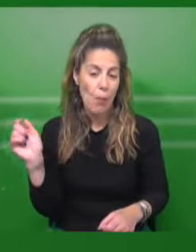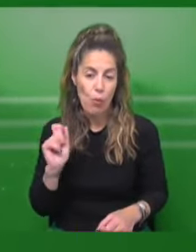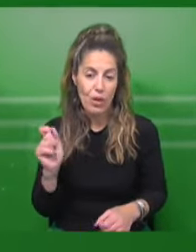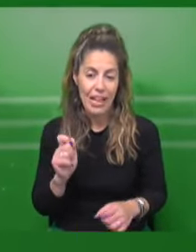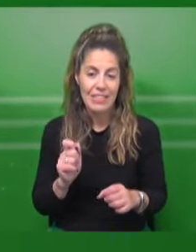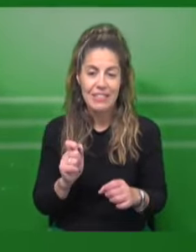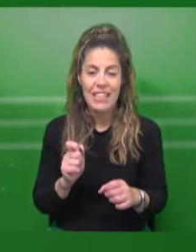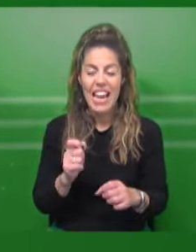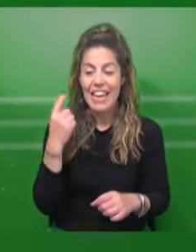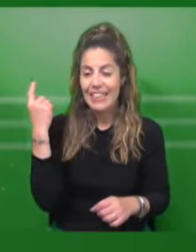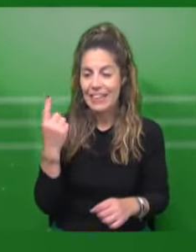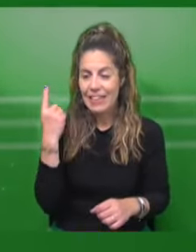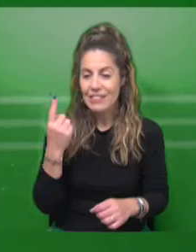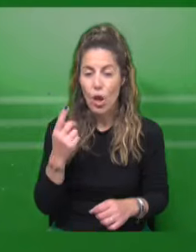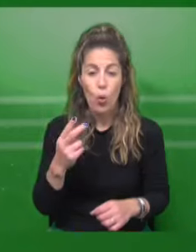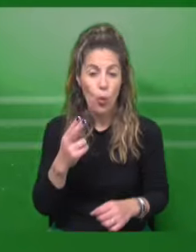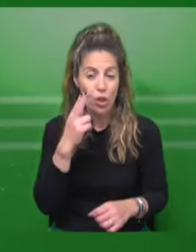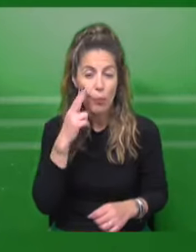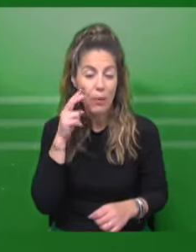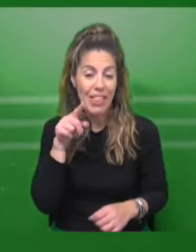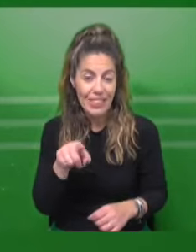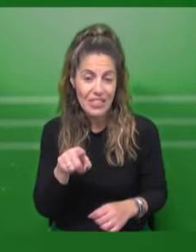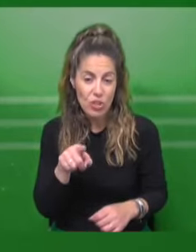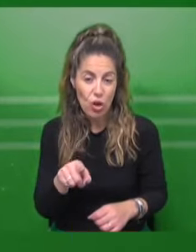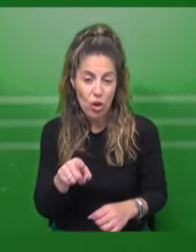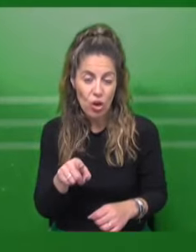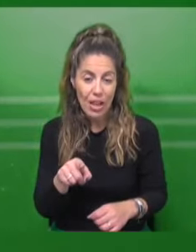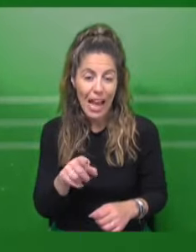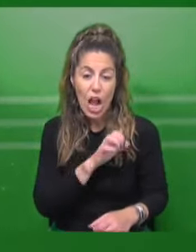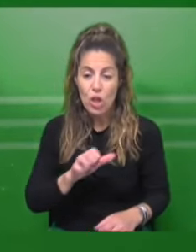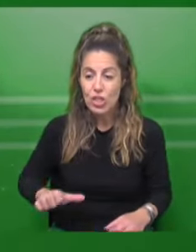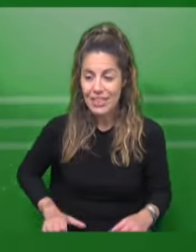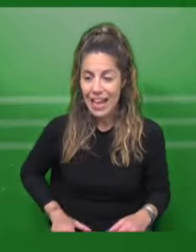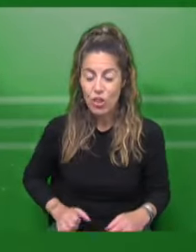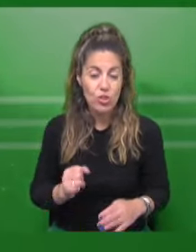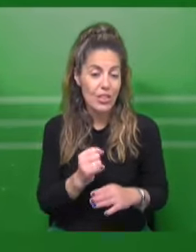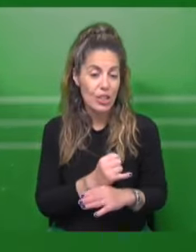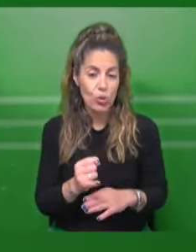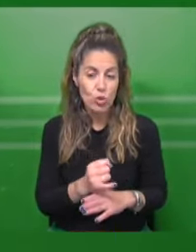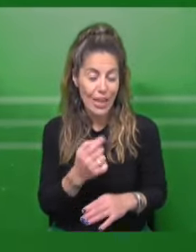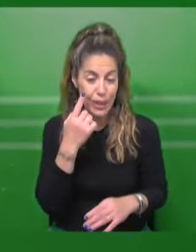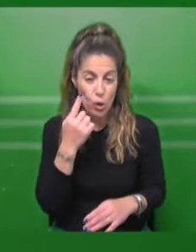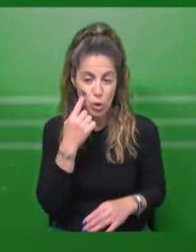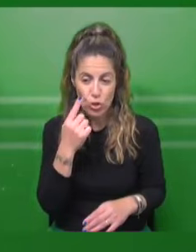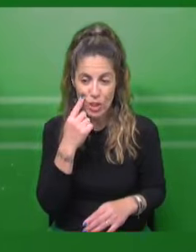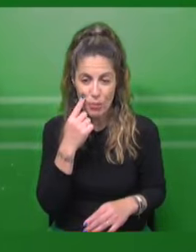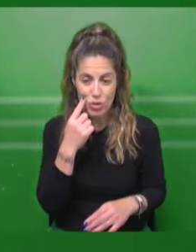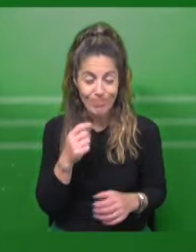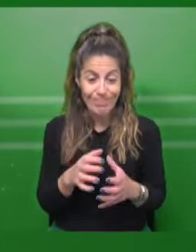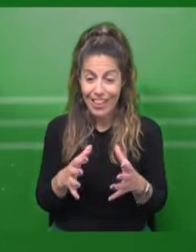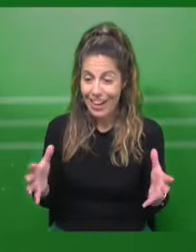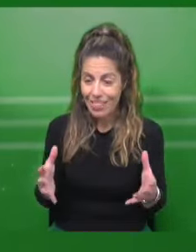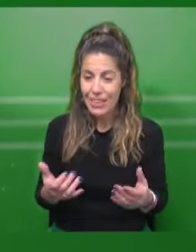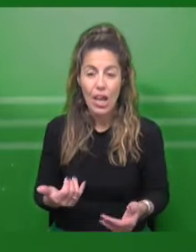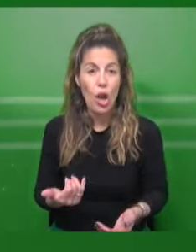internacional cuando los problemas son de ese carácter entonces a los Estados a las instituciones que conocemos les queda grande no